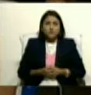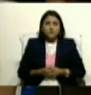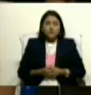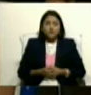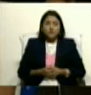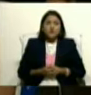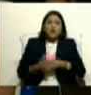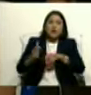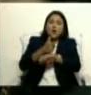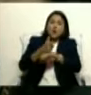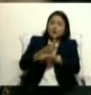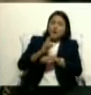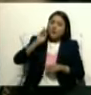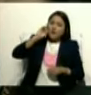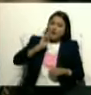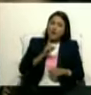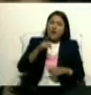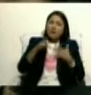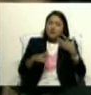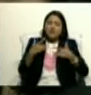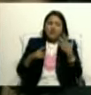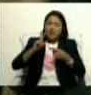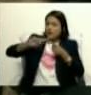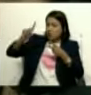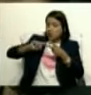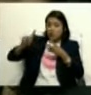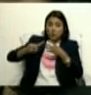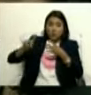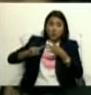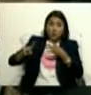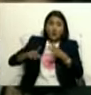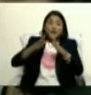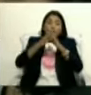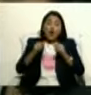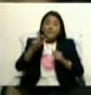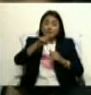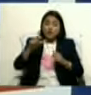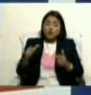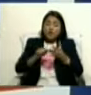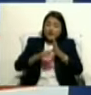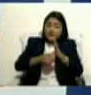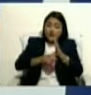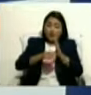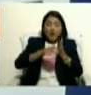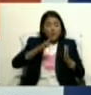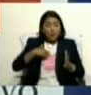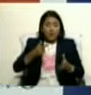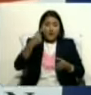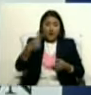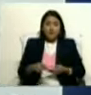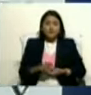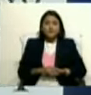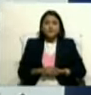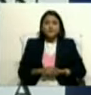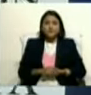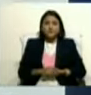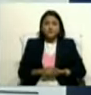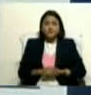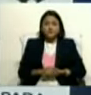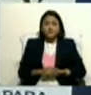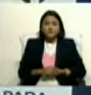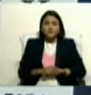El gobierno bolivariano ha desplegado diversos operativos de cedulación para que todos y todas las venezolanas tengan su documento de identidad a la hora de